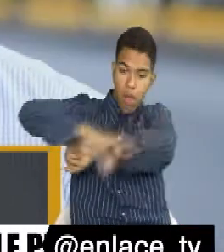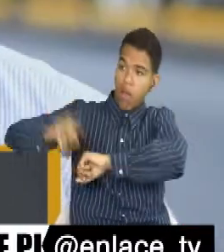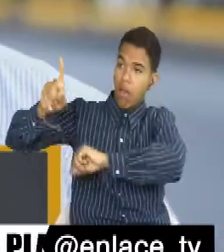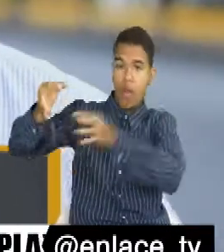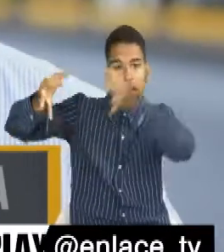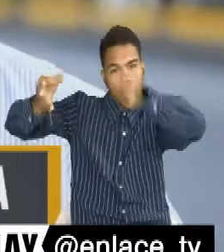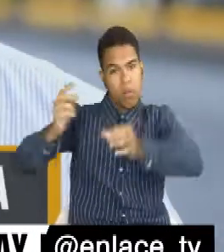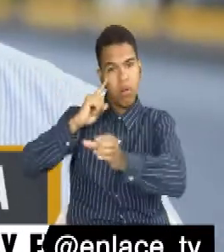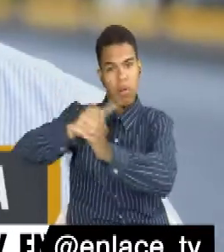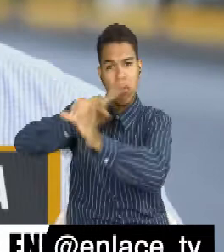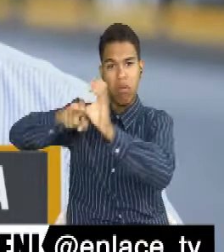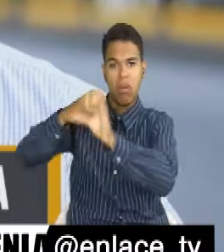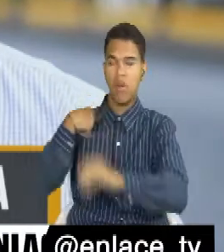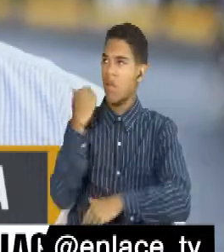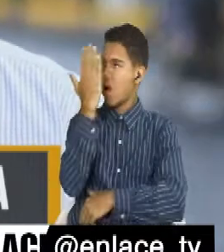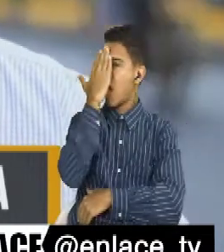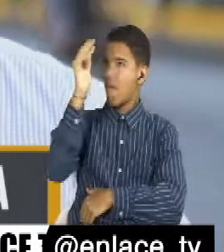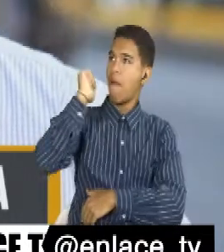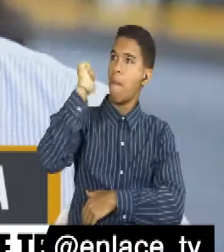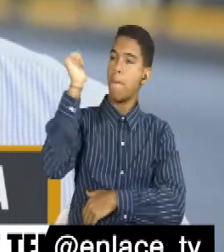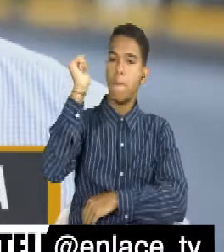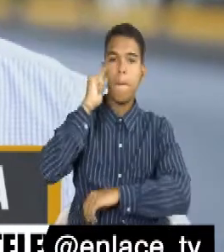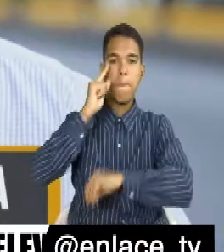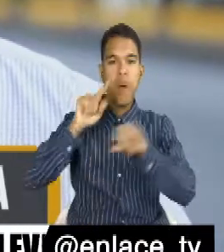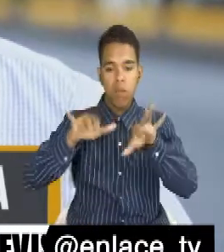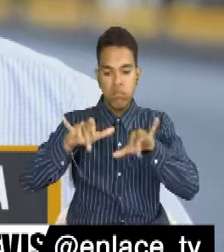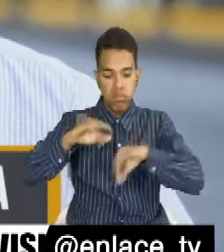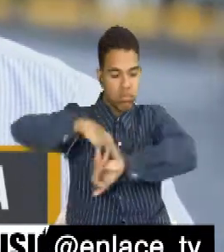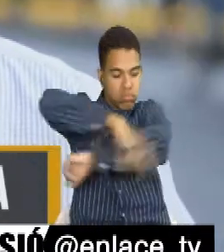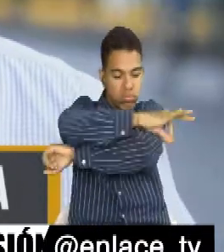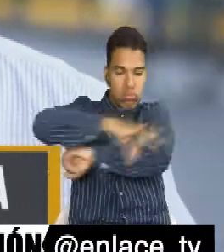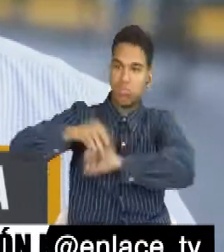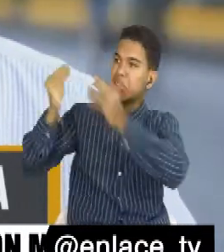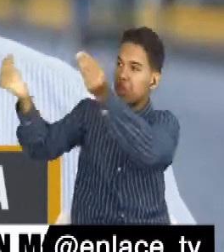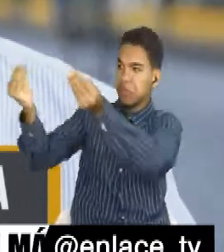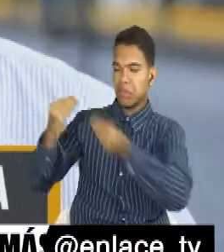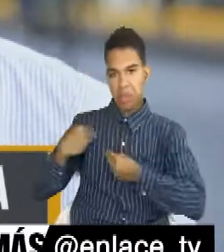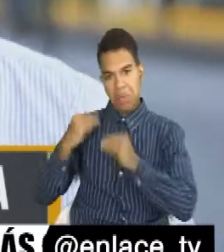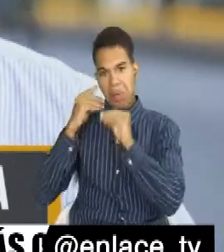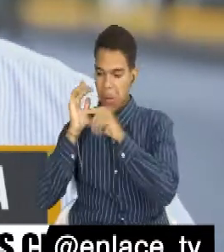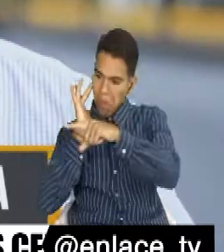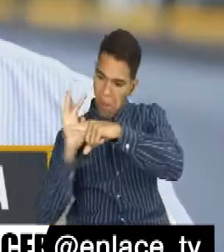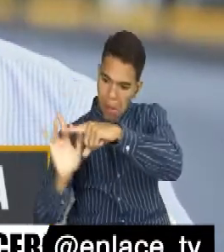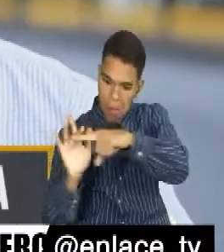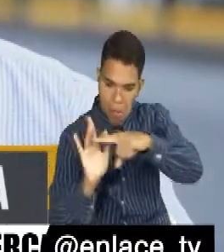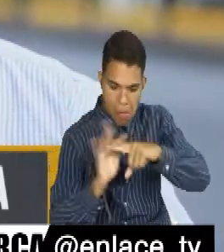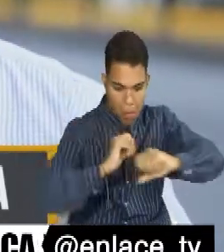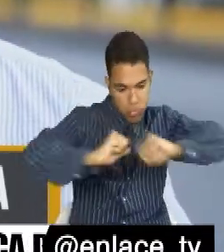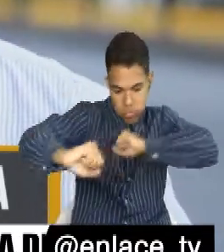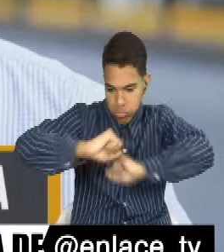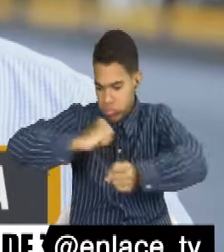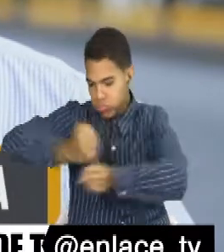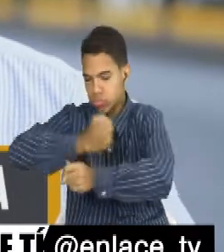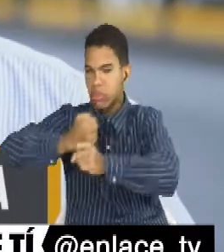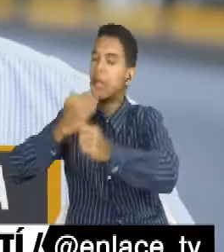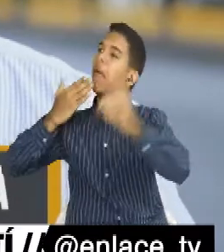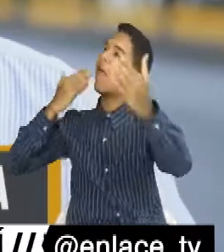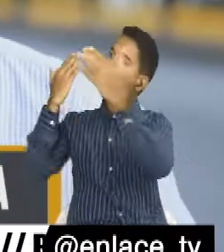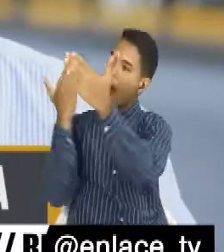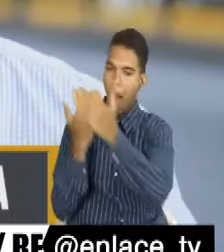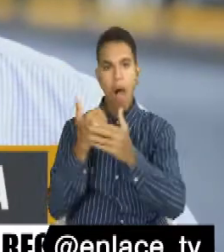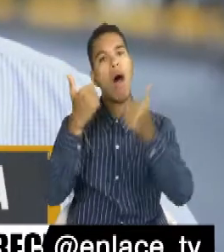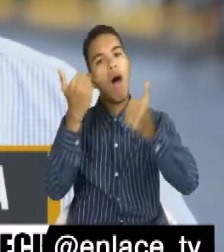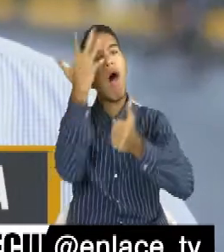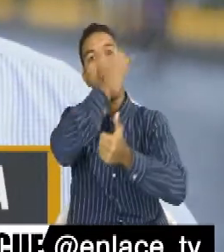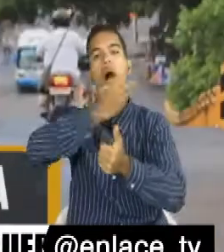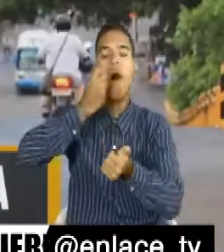fue hecho directamente por la Secretaría, darle las gracias por la labor cumplida, un buen trabajo. Y